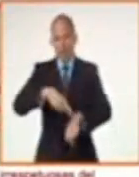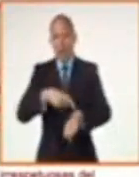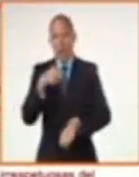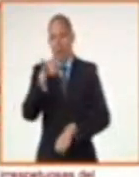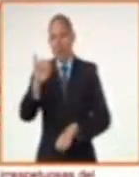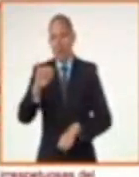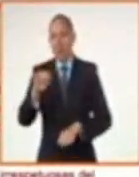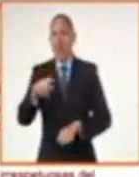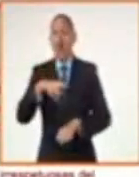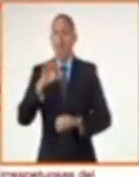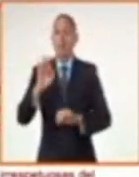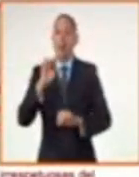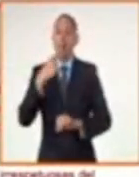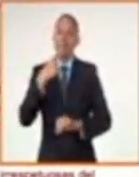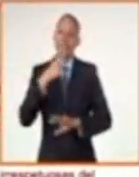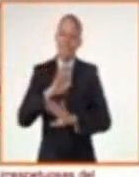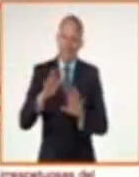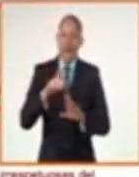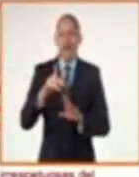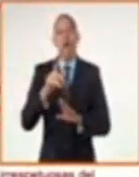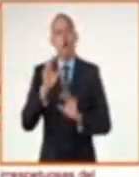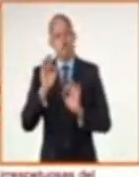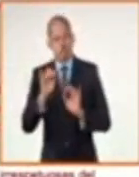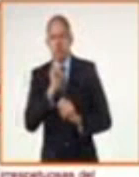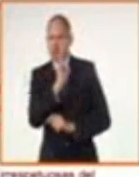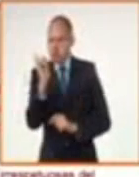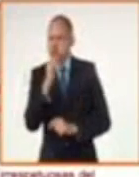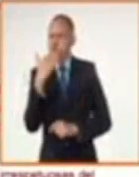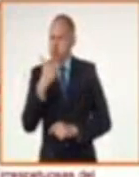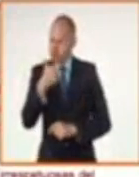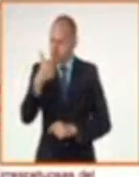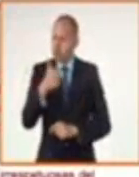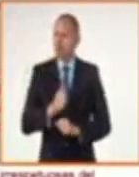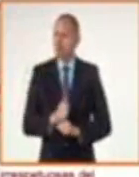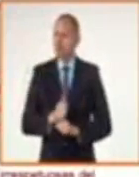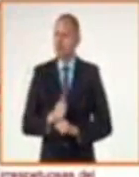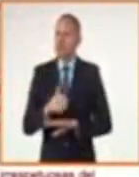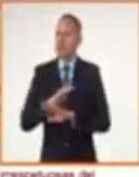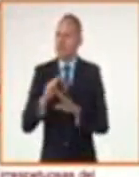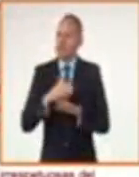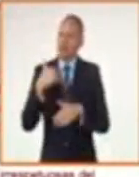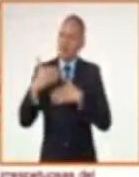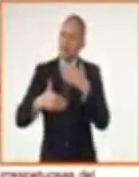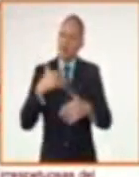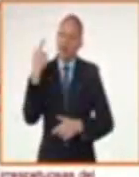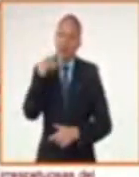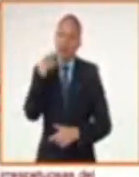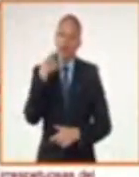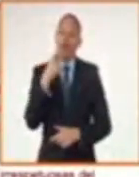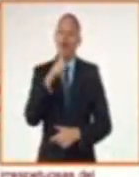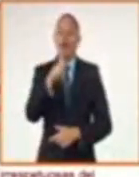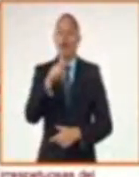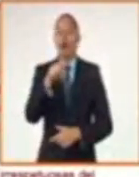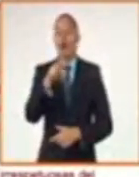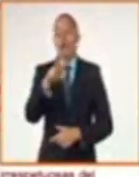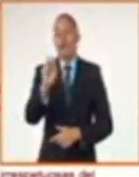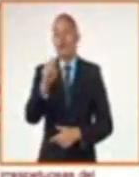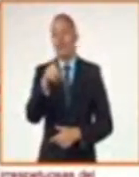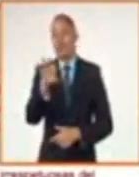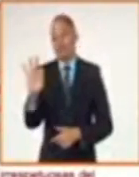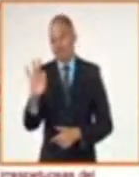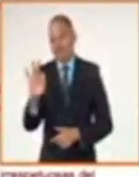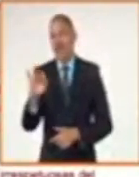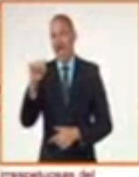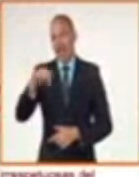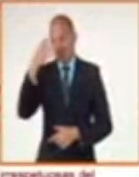un documental de reconocido valor histórico. En mayo del 2018, pues recibió el homenaje de la